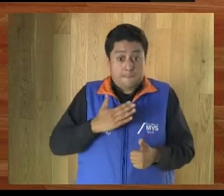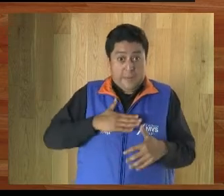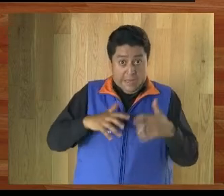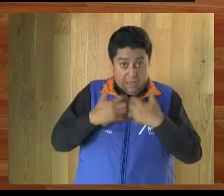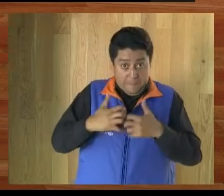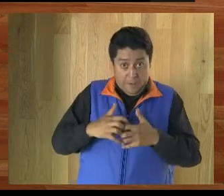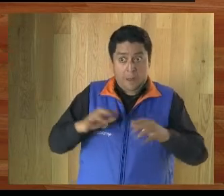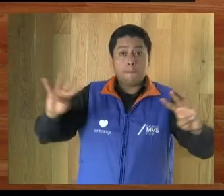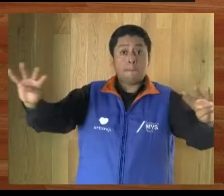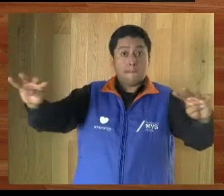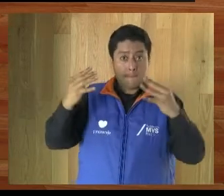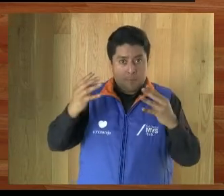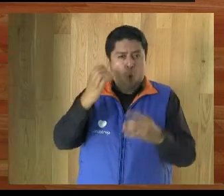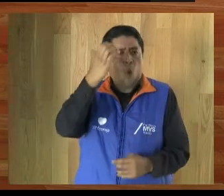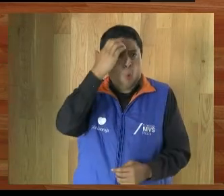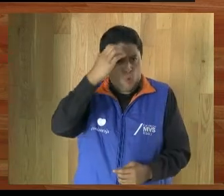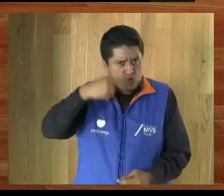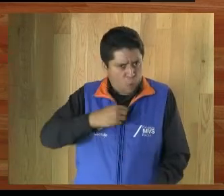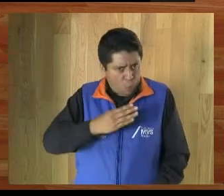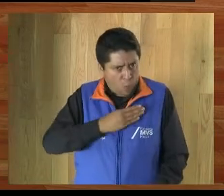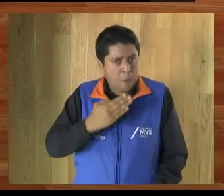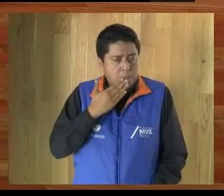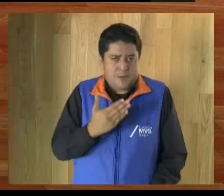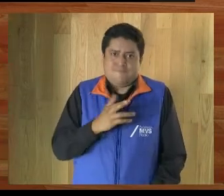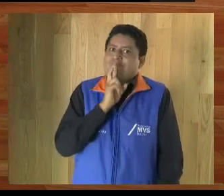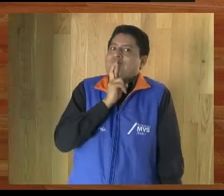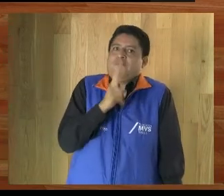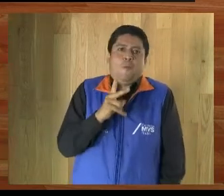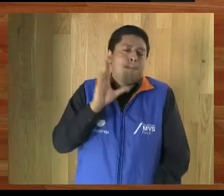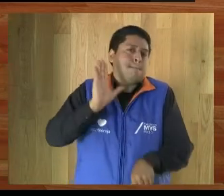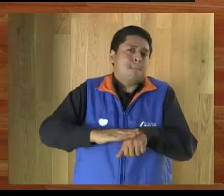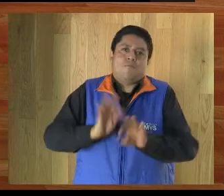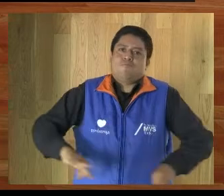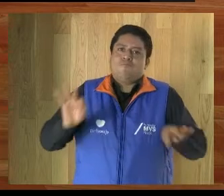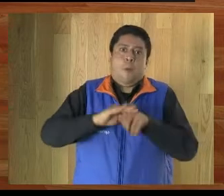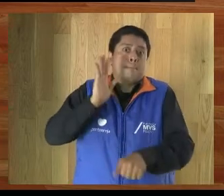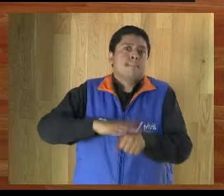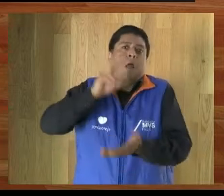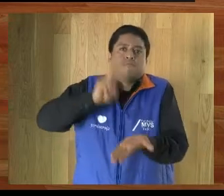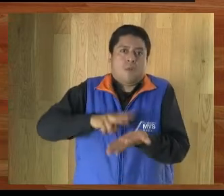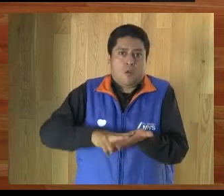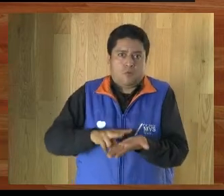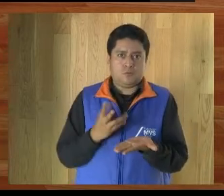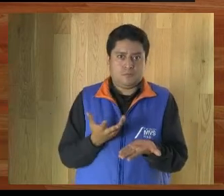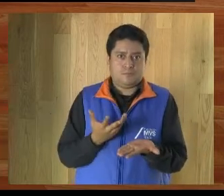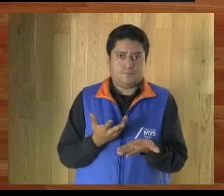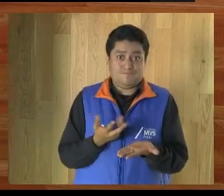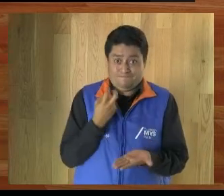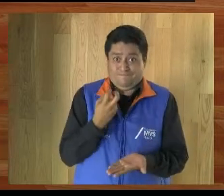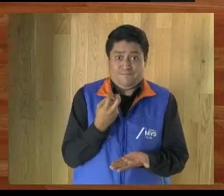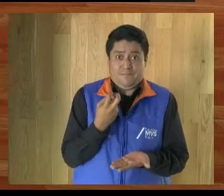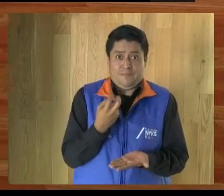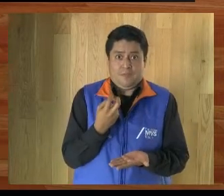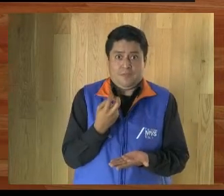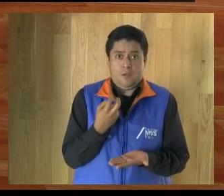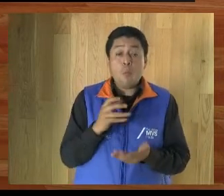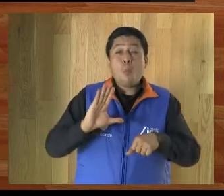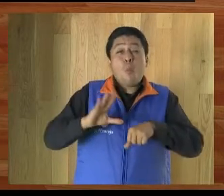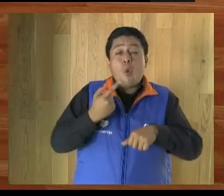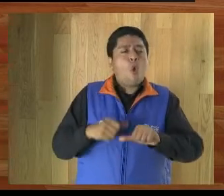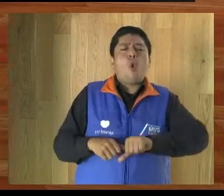todo. Más vale el buen nombre que las muchas riquezas, ¿no? Entonces, porque se ha llevado crisis de reputación a muchas organizaciones por